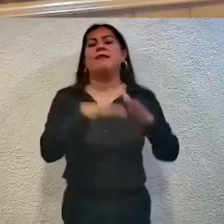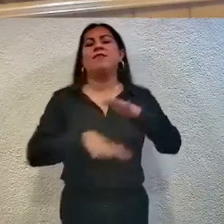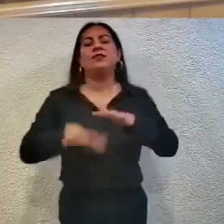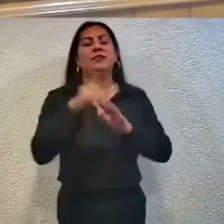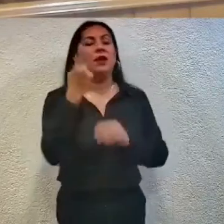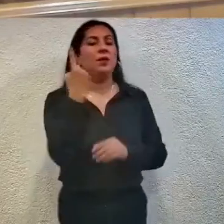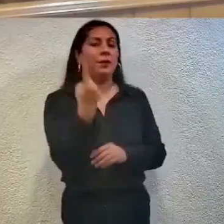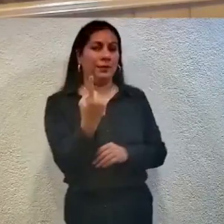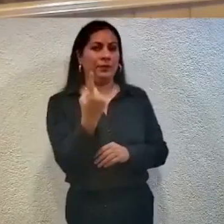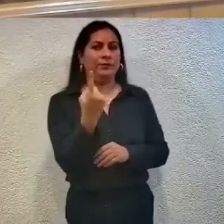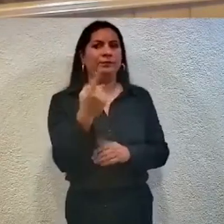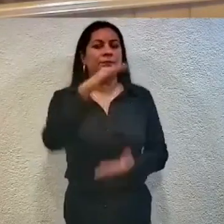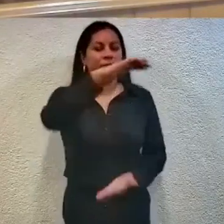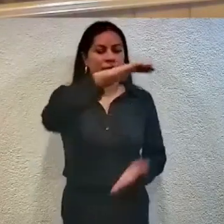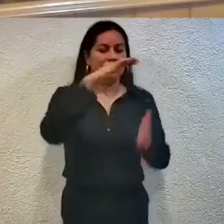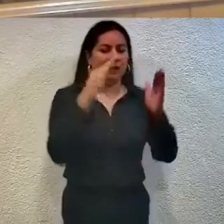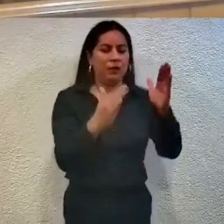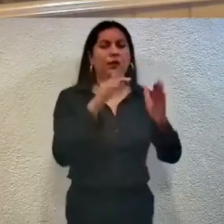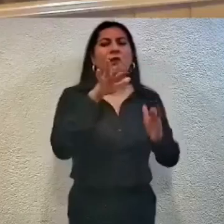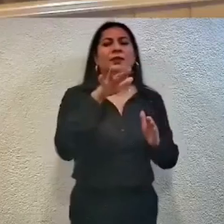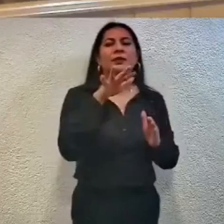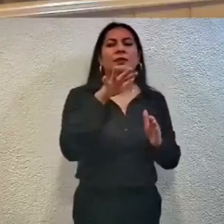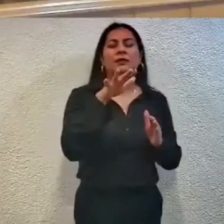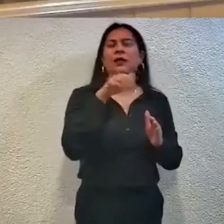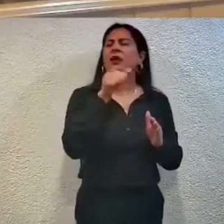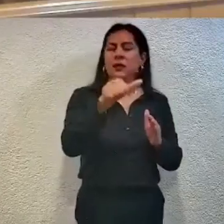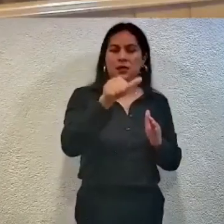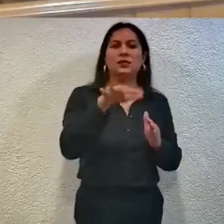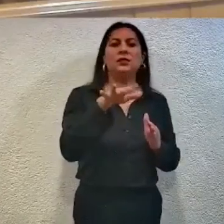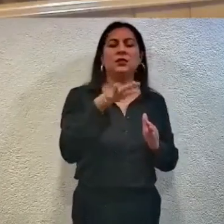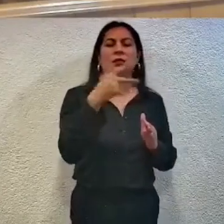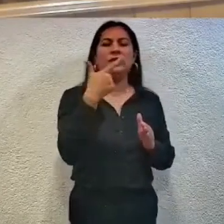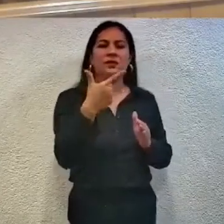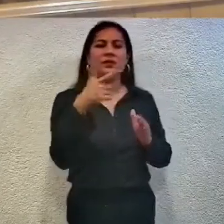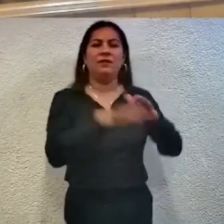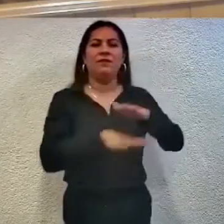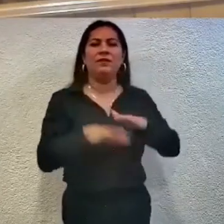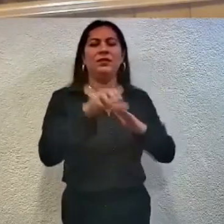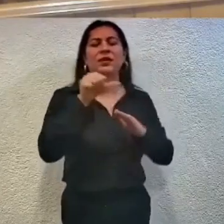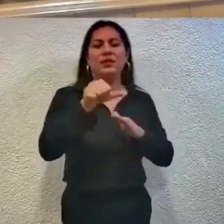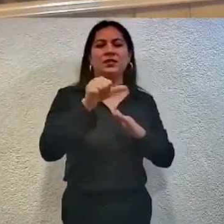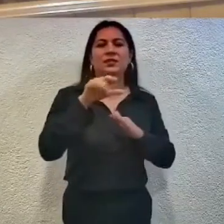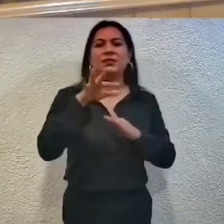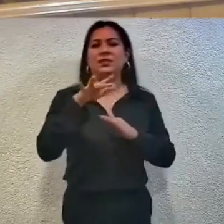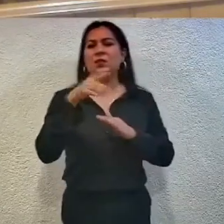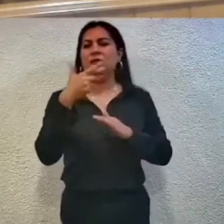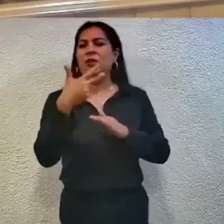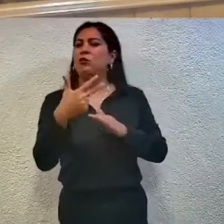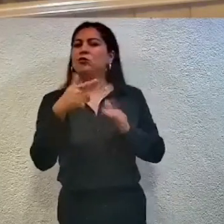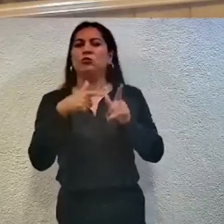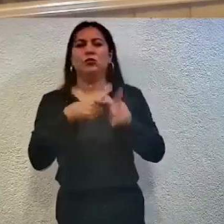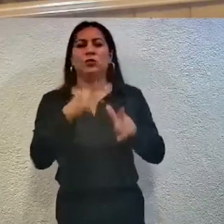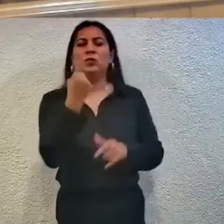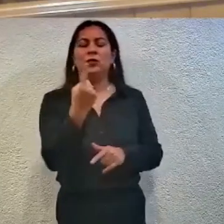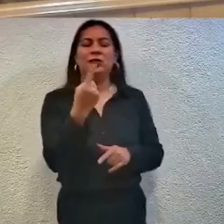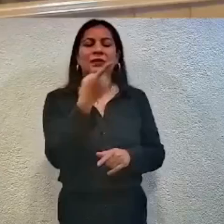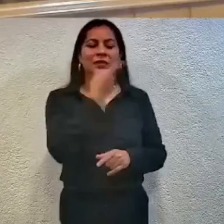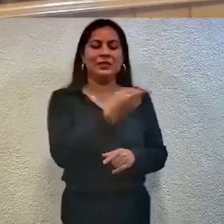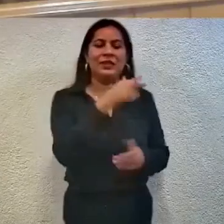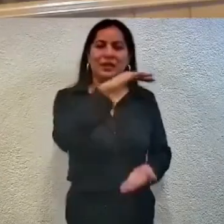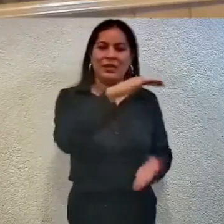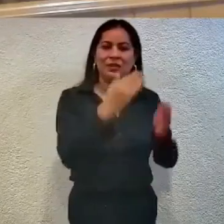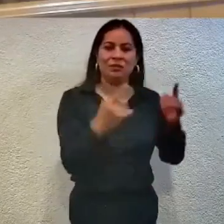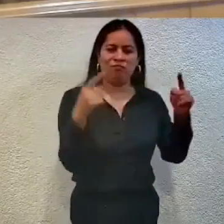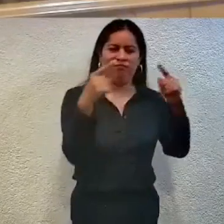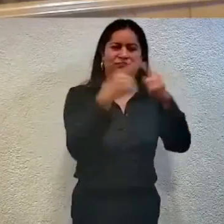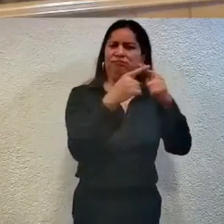Primero, de las casillas 1657 básica y 1668 contigua 1, se advierte que estas no son